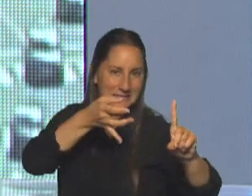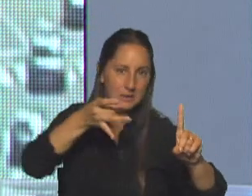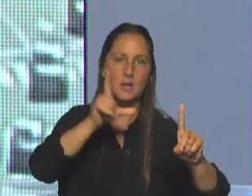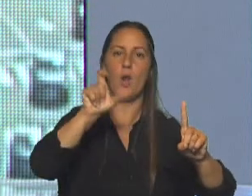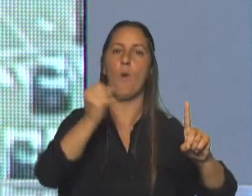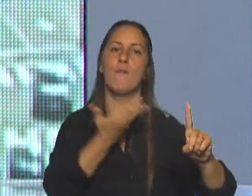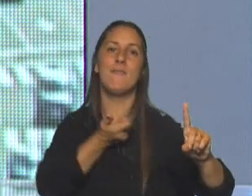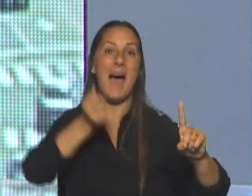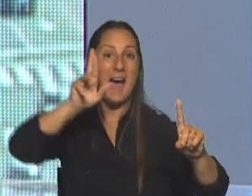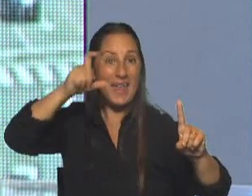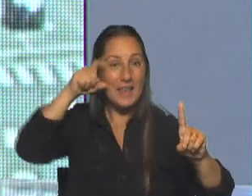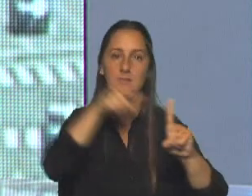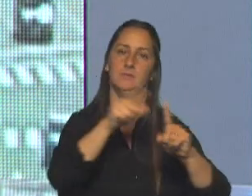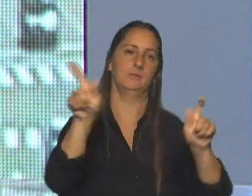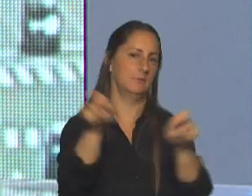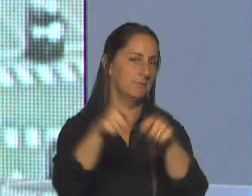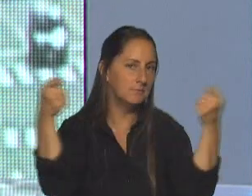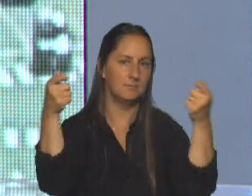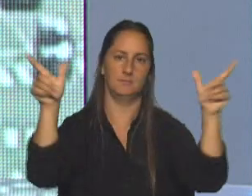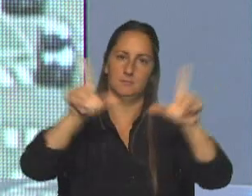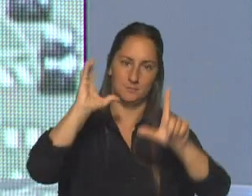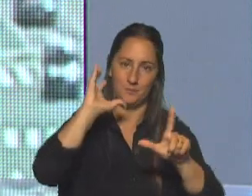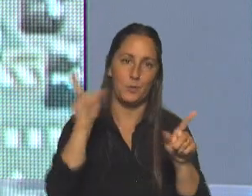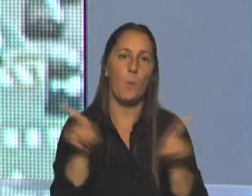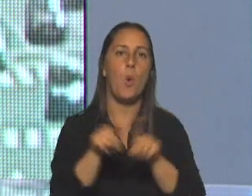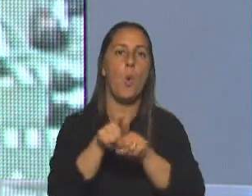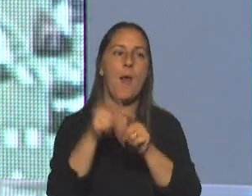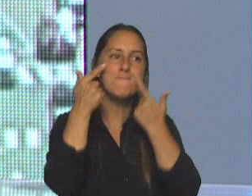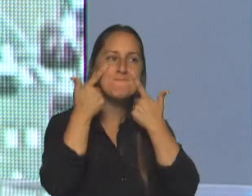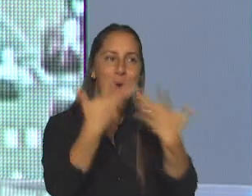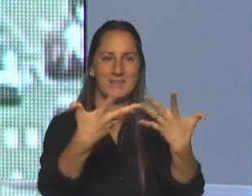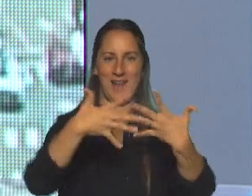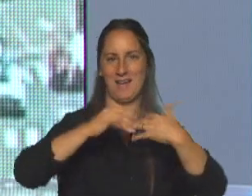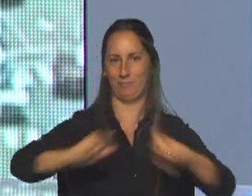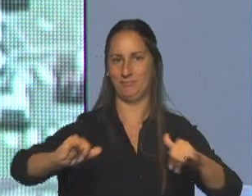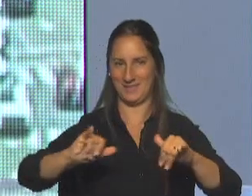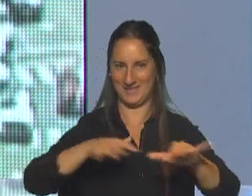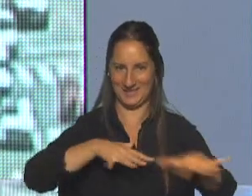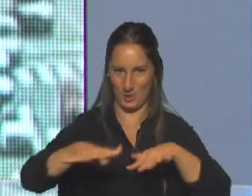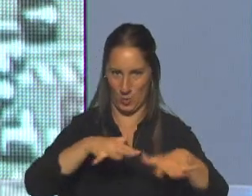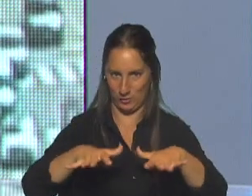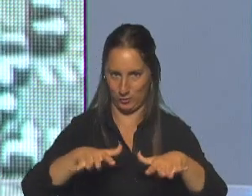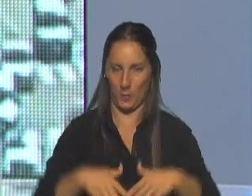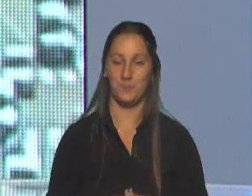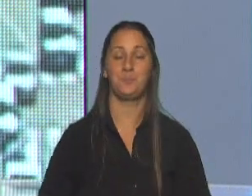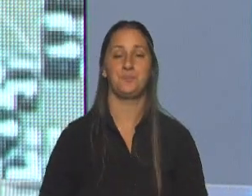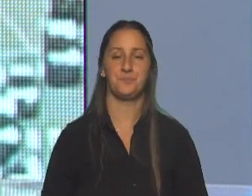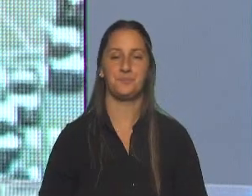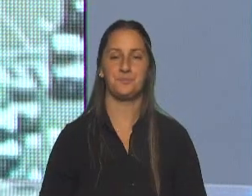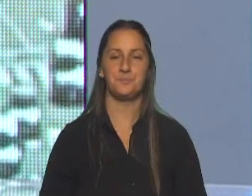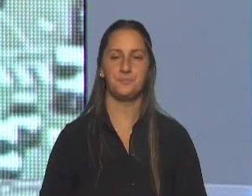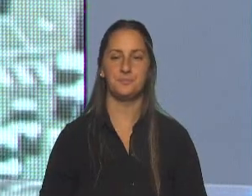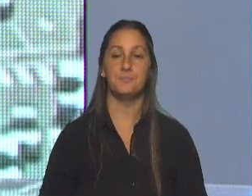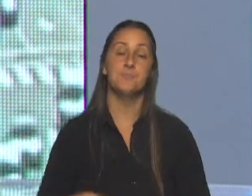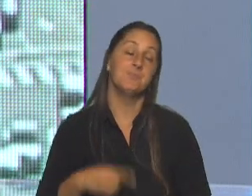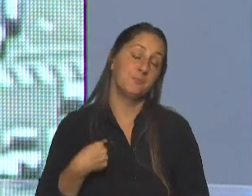publicaciones como ejemplo latiendo de lo que está pasando. Y eso me parece tremendo y claro que hay una articulación que,